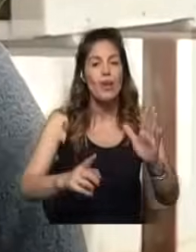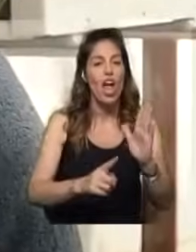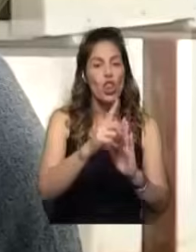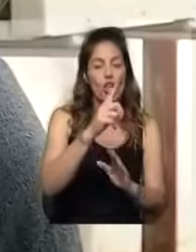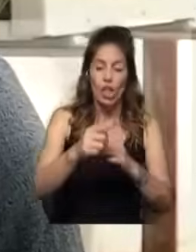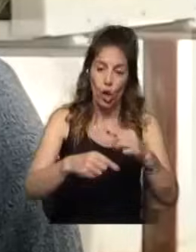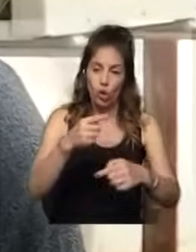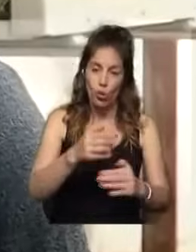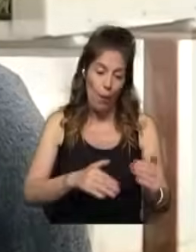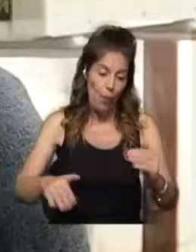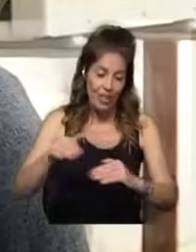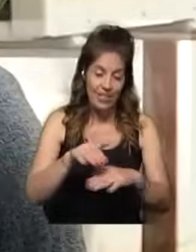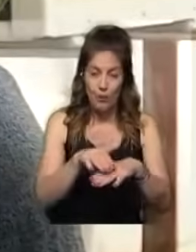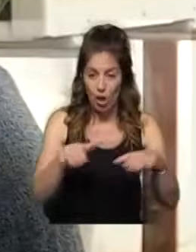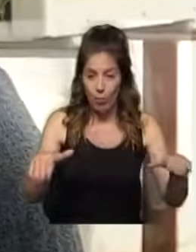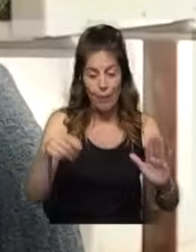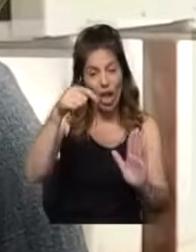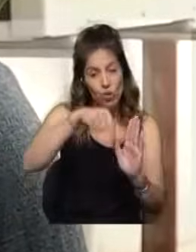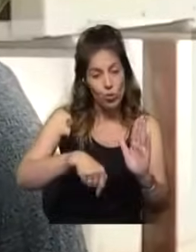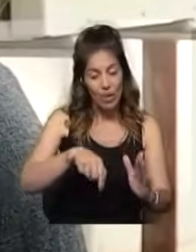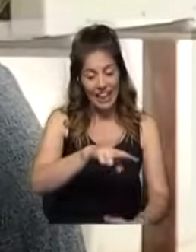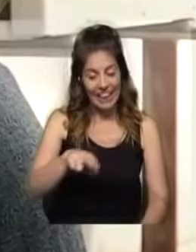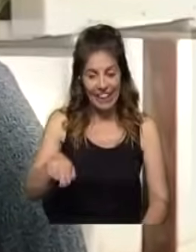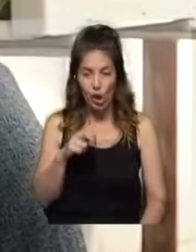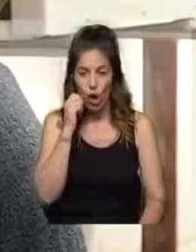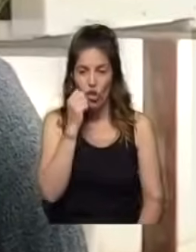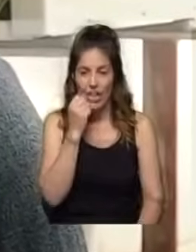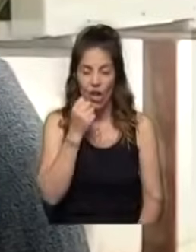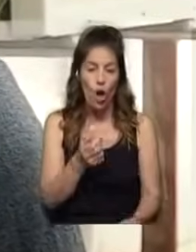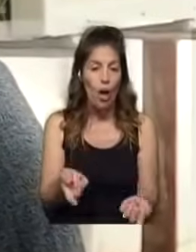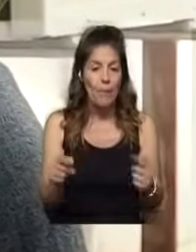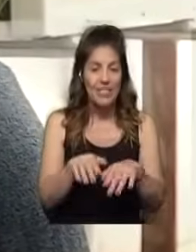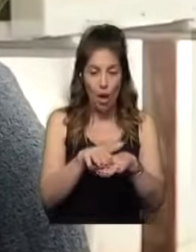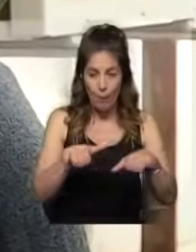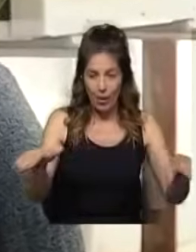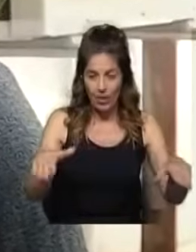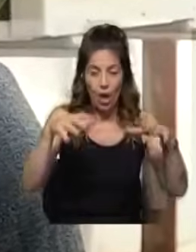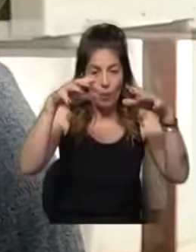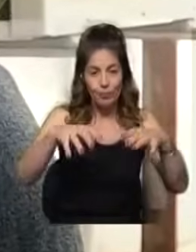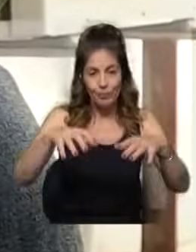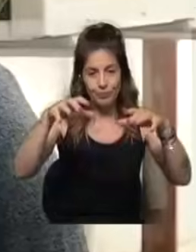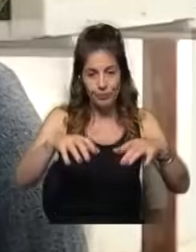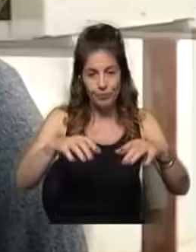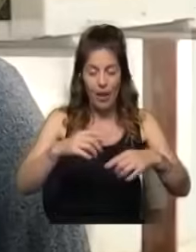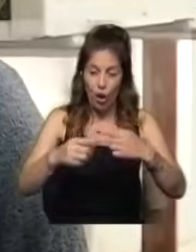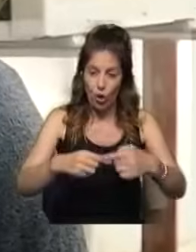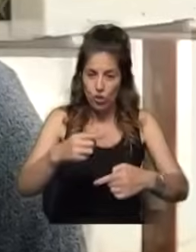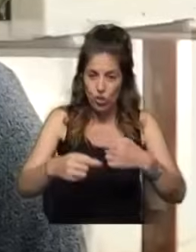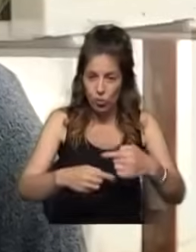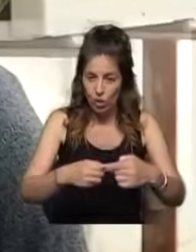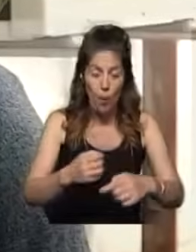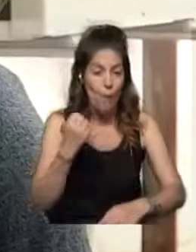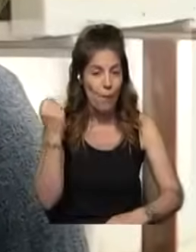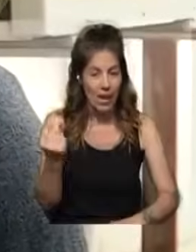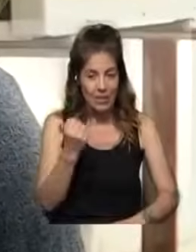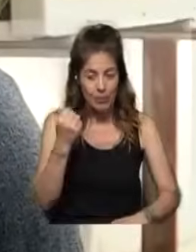continúen por encima de lo normal pero al sur de Río negro comiencen a normalizarse con eventos de precipitaciones Tal vez un poco más consecutivos y más importante